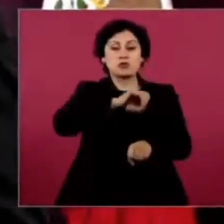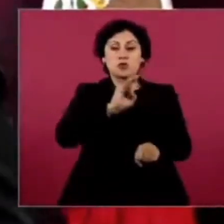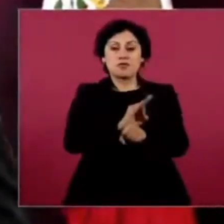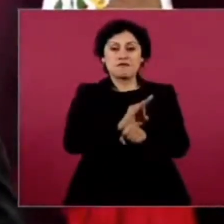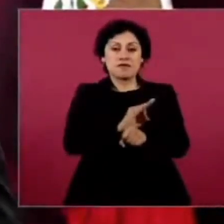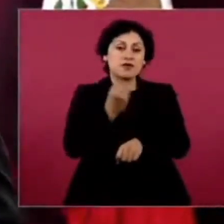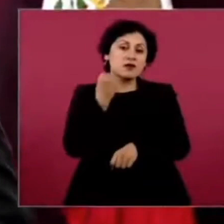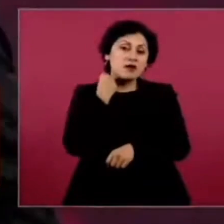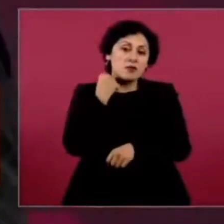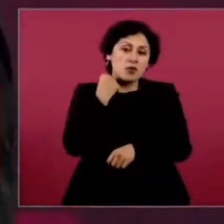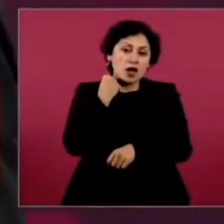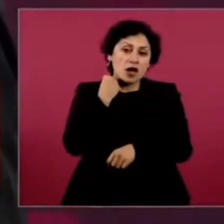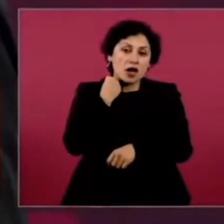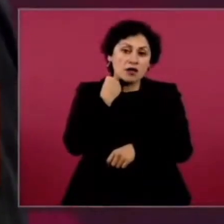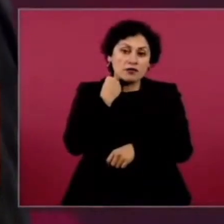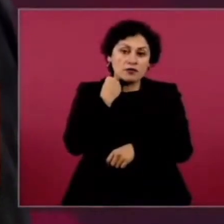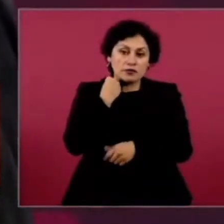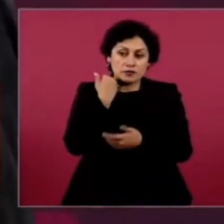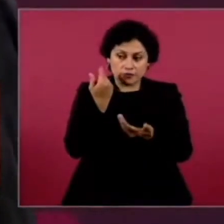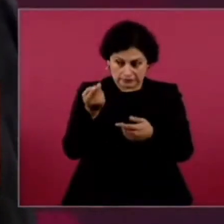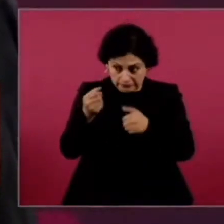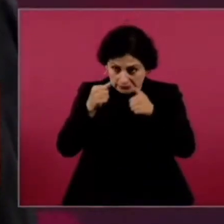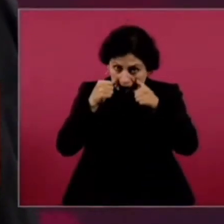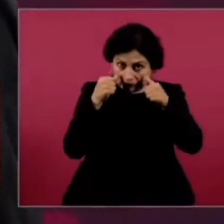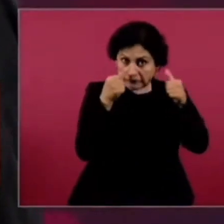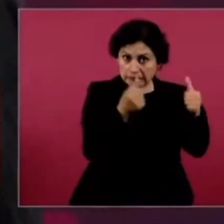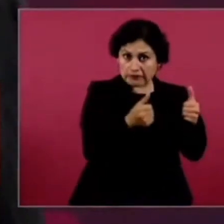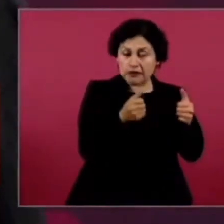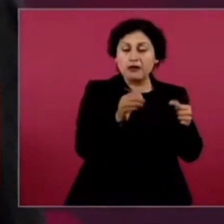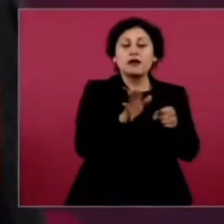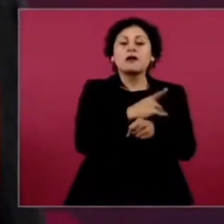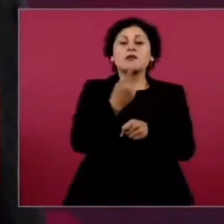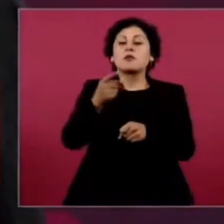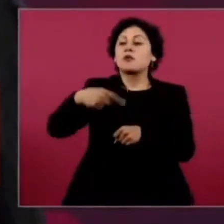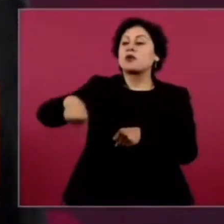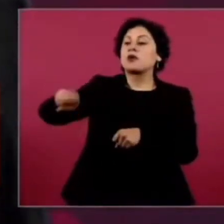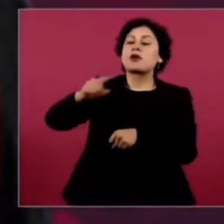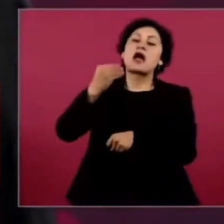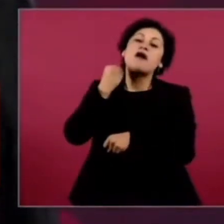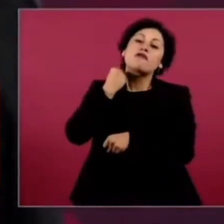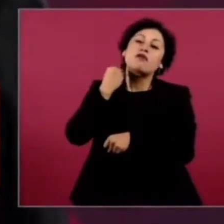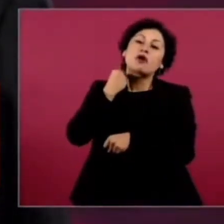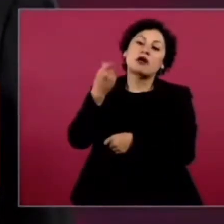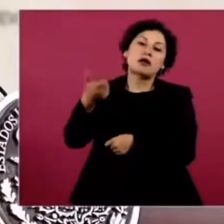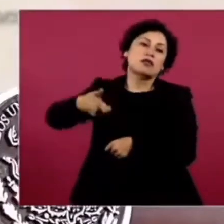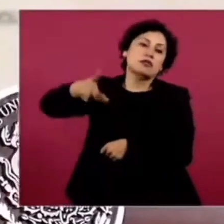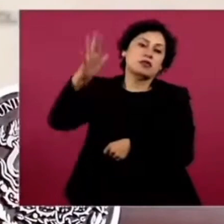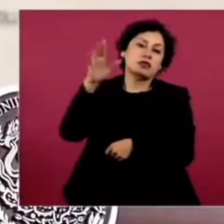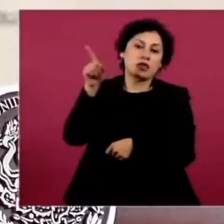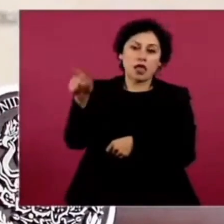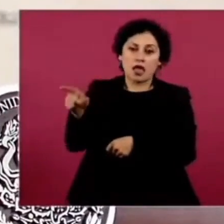nada más los despachos de abogados que cobran por hora,